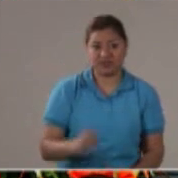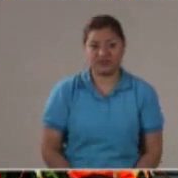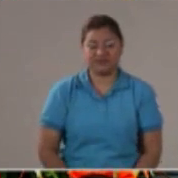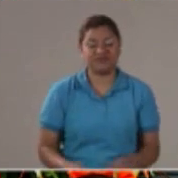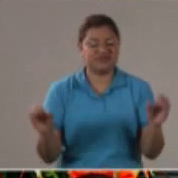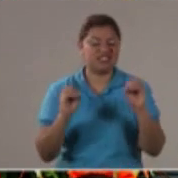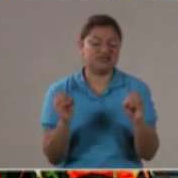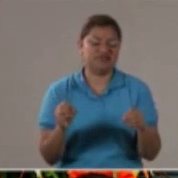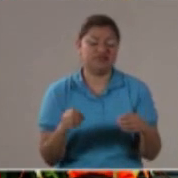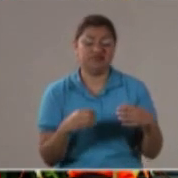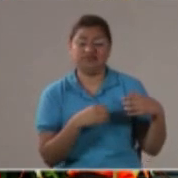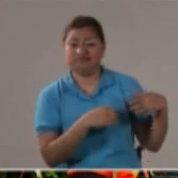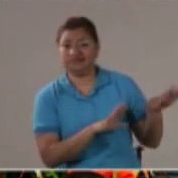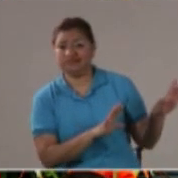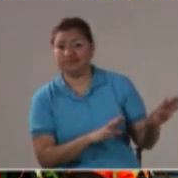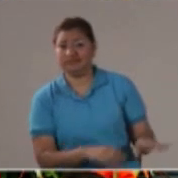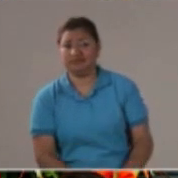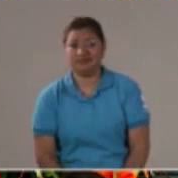Nada de que, ay, mija.